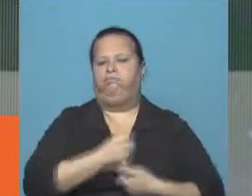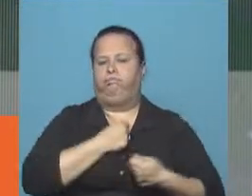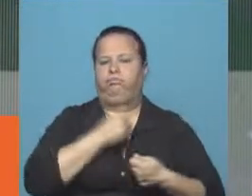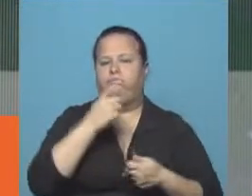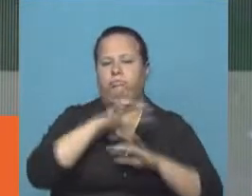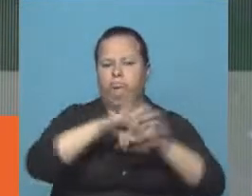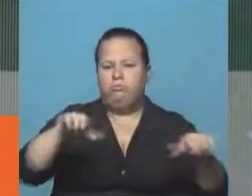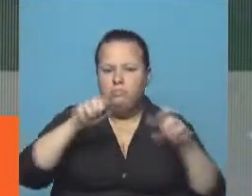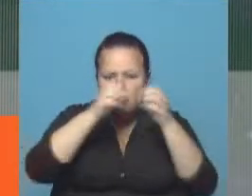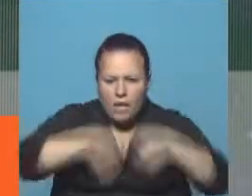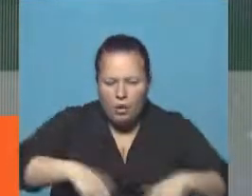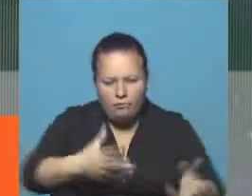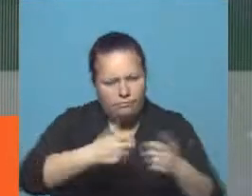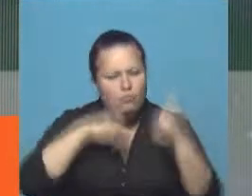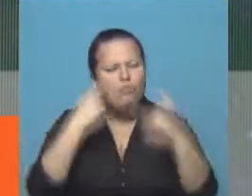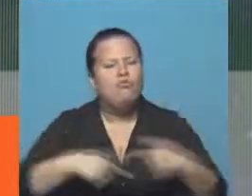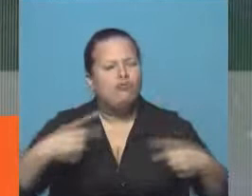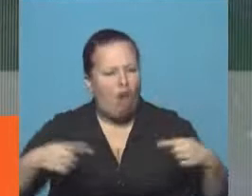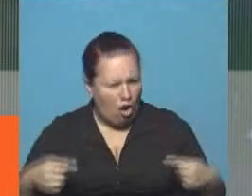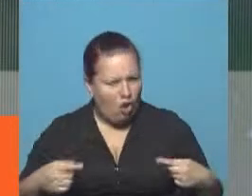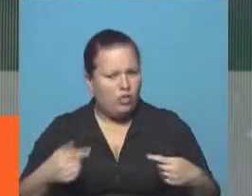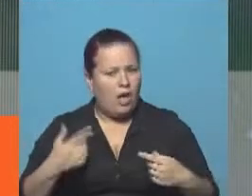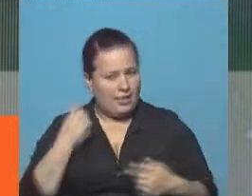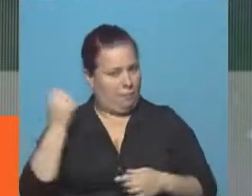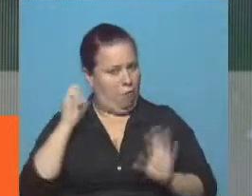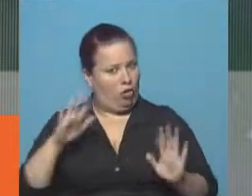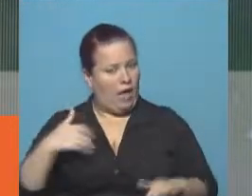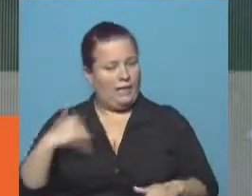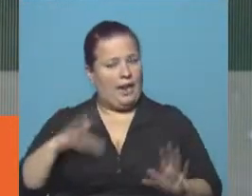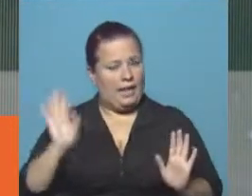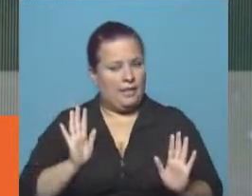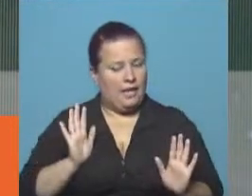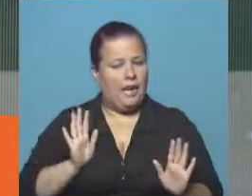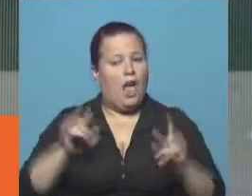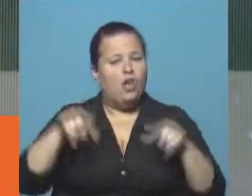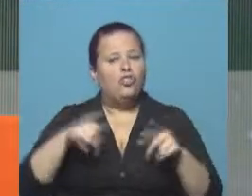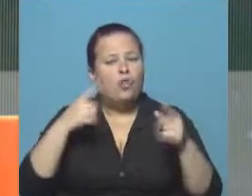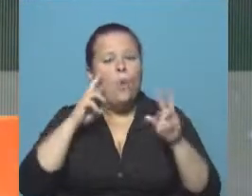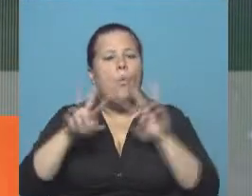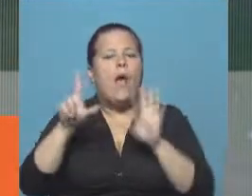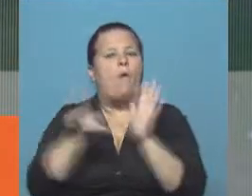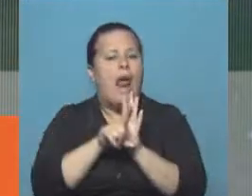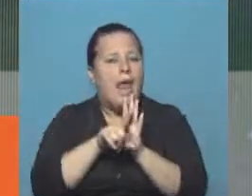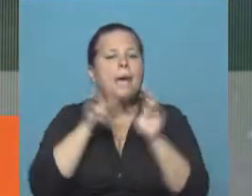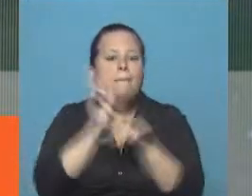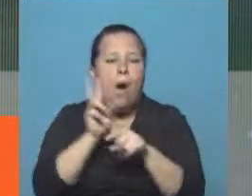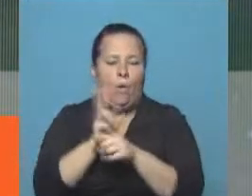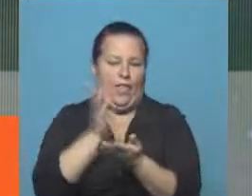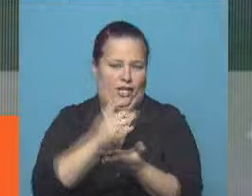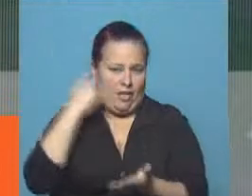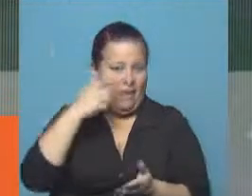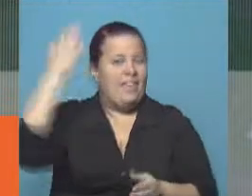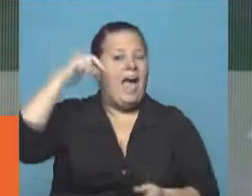de un criadero clandestino, una cantidad de cosas que nos pone a la vanguardia a la República Argentina en esta concepción legal de que ya lo